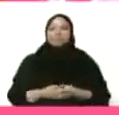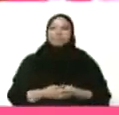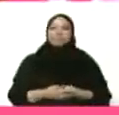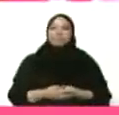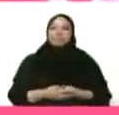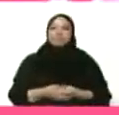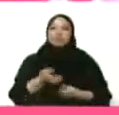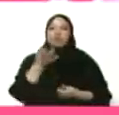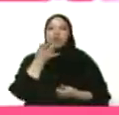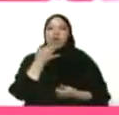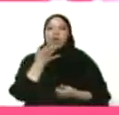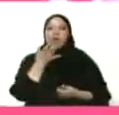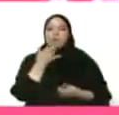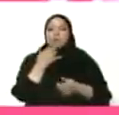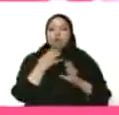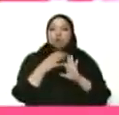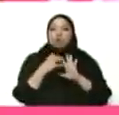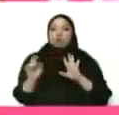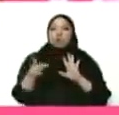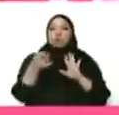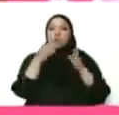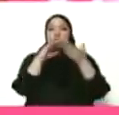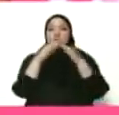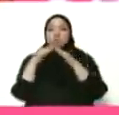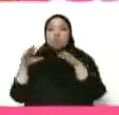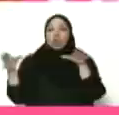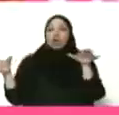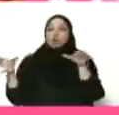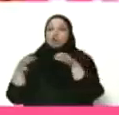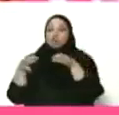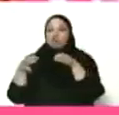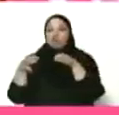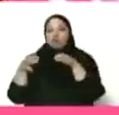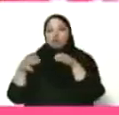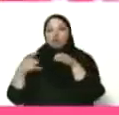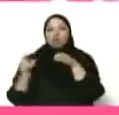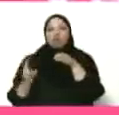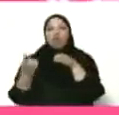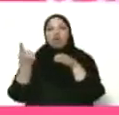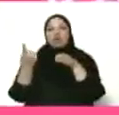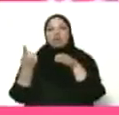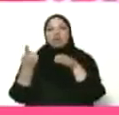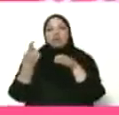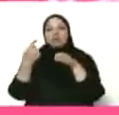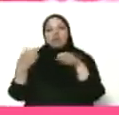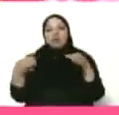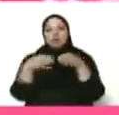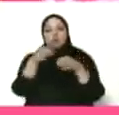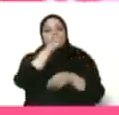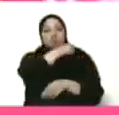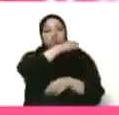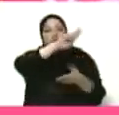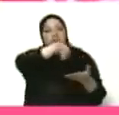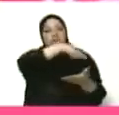como ejemplo, pero voy a poner el ejemplo de un colectivo. Nosotros tenemos una dirección nacional.